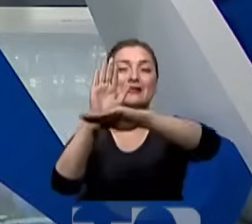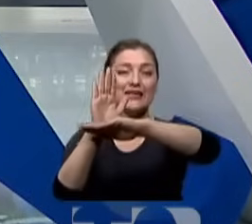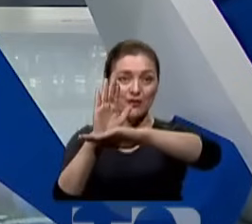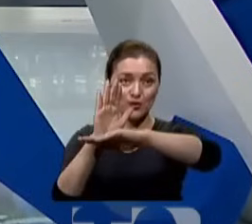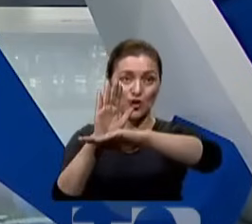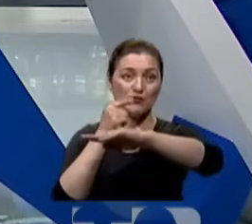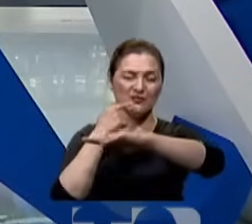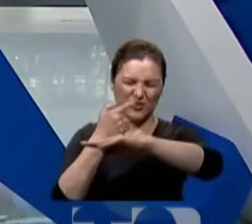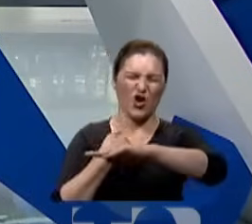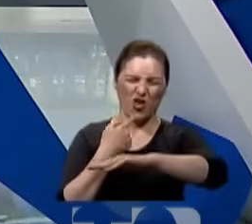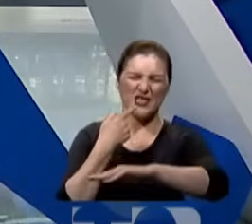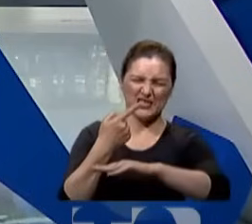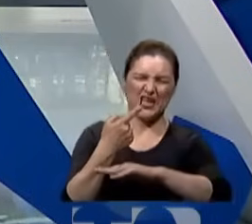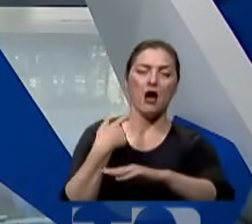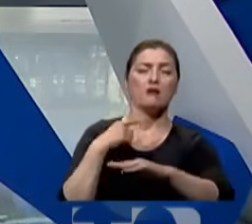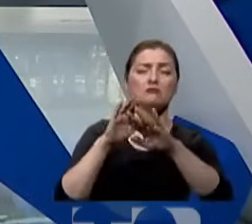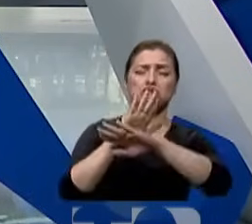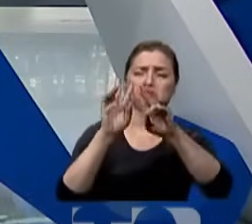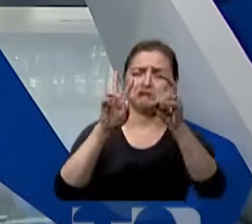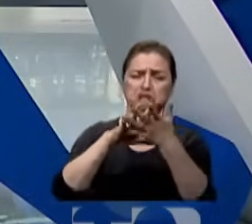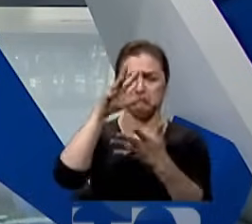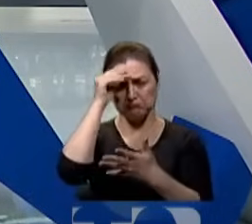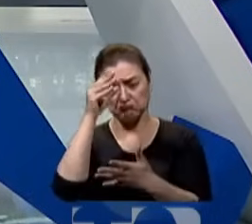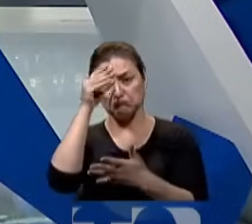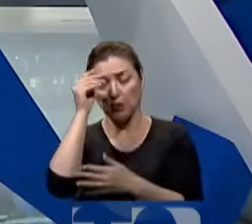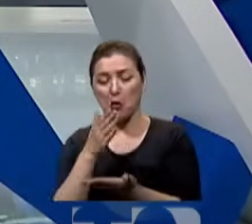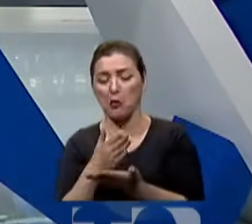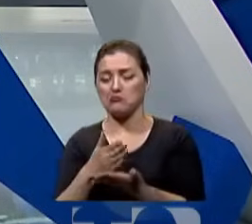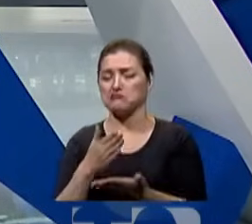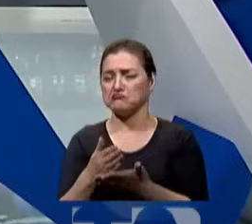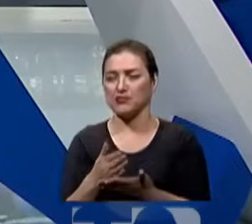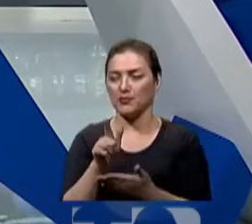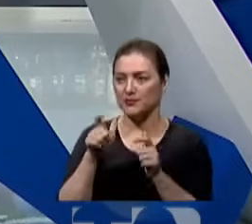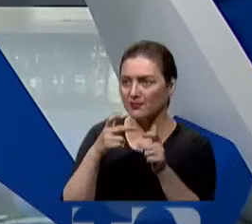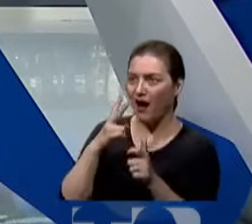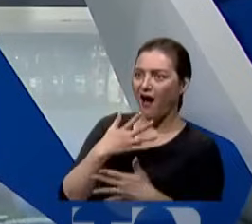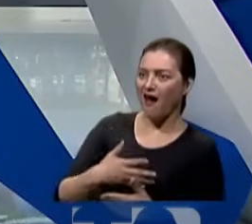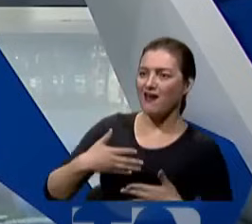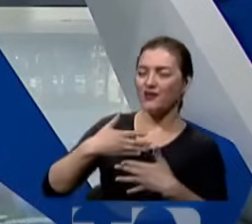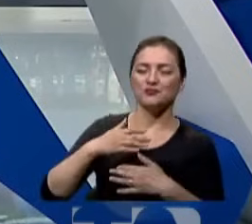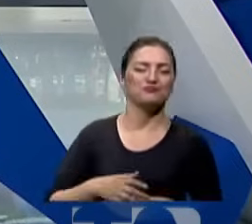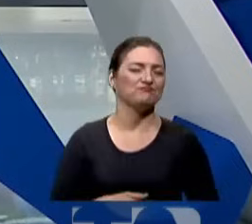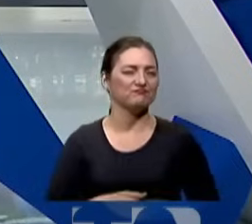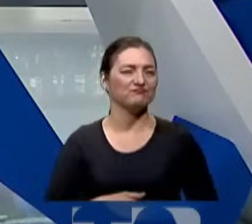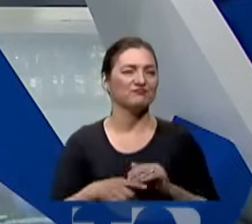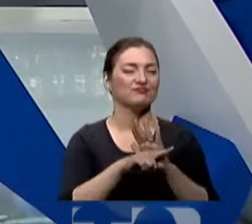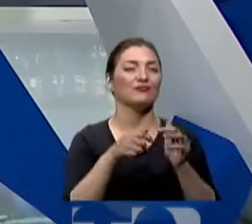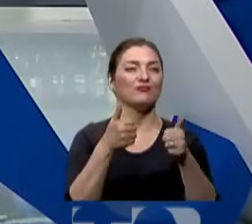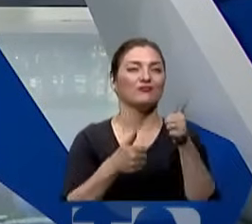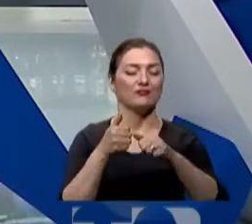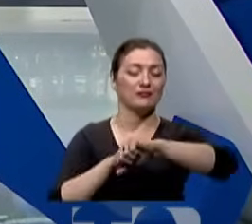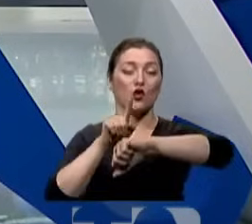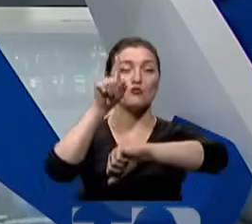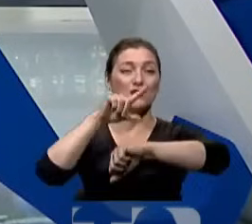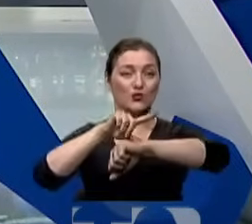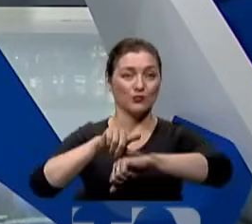buscamos entretenernos, aprender. Nosotros aprendiendo un montón en la cocina. Vamos. Y crear esa comunidad. Lo malo, ¿sabe qué es? Arranquemos, chicos, que tenemos un